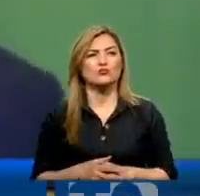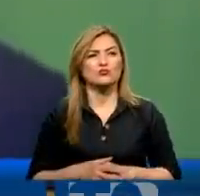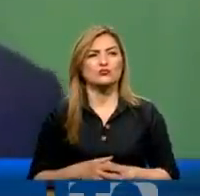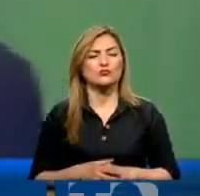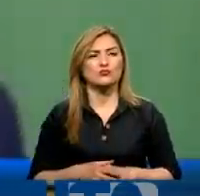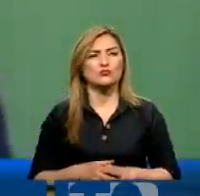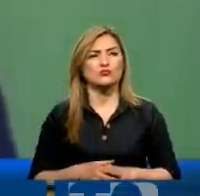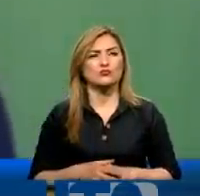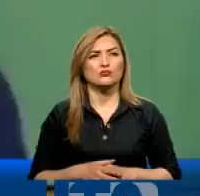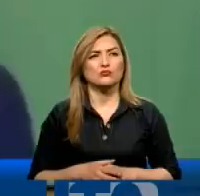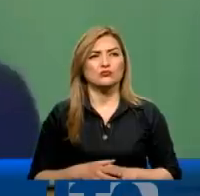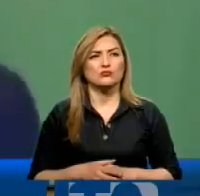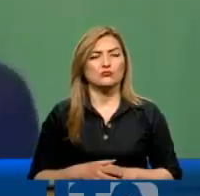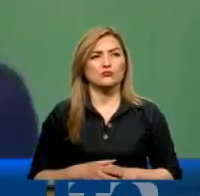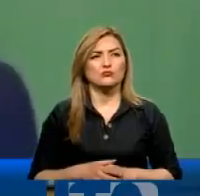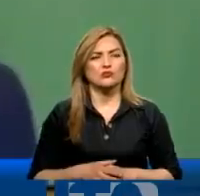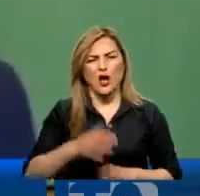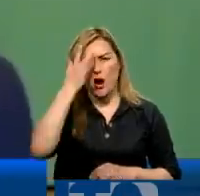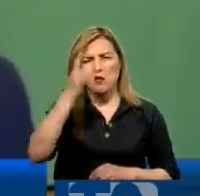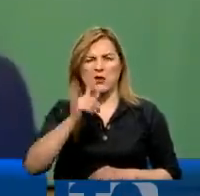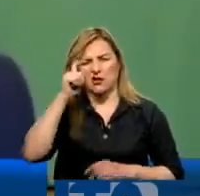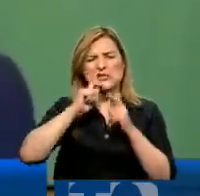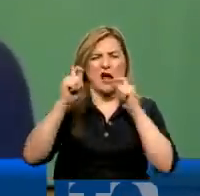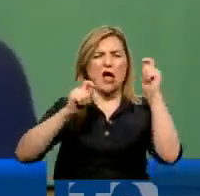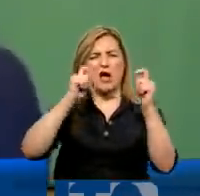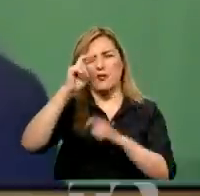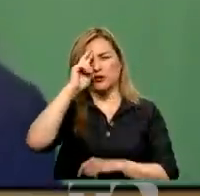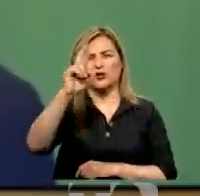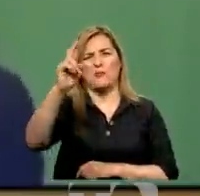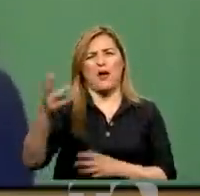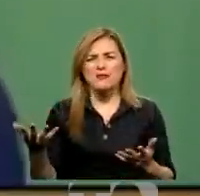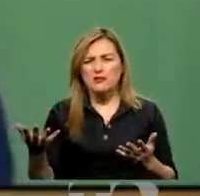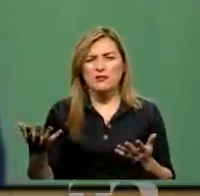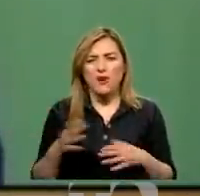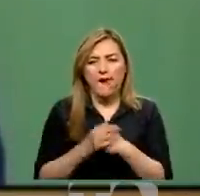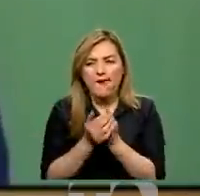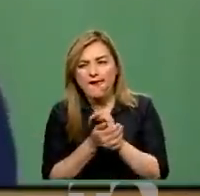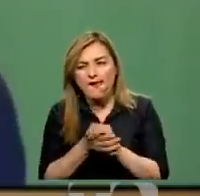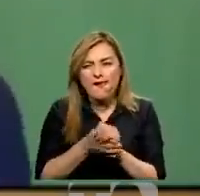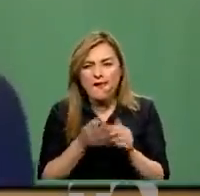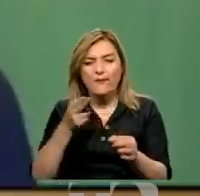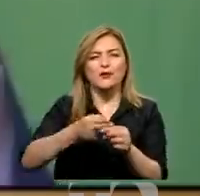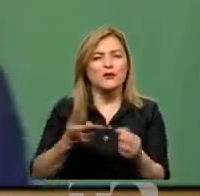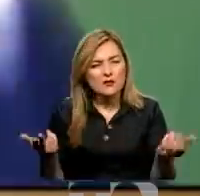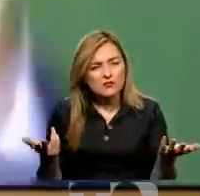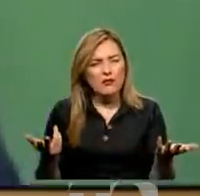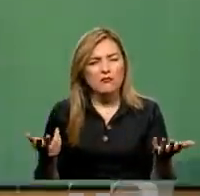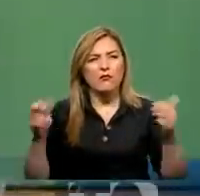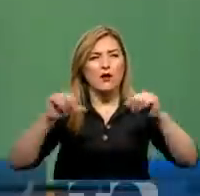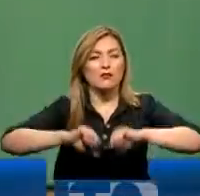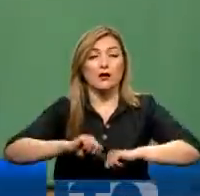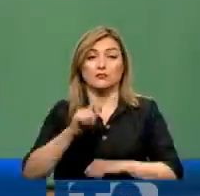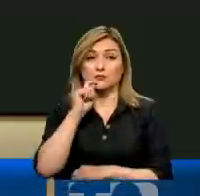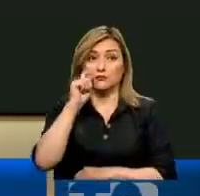de Fernando Acevedo. ¿Y usted por qué no respeta? Y se presta para estas maniobras. Así Raúl Tello reclamó